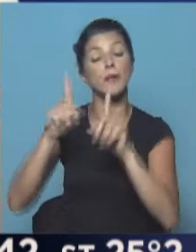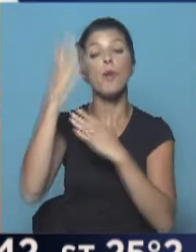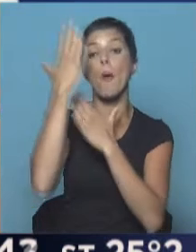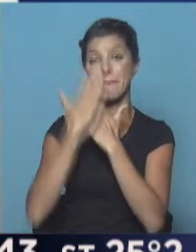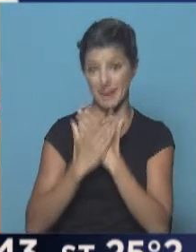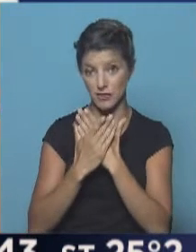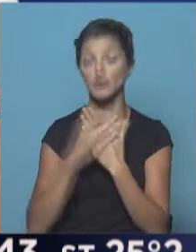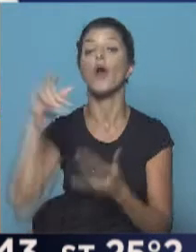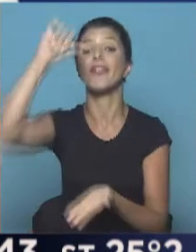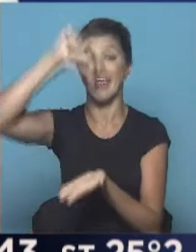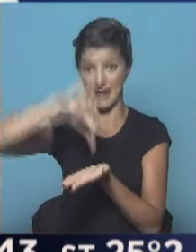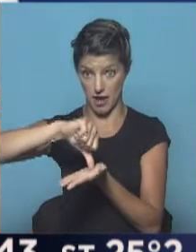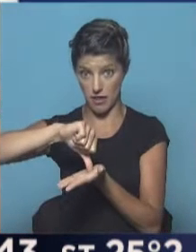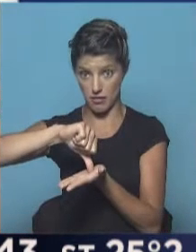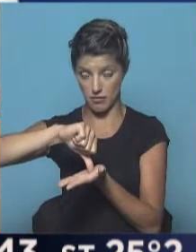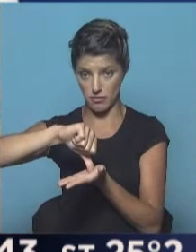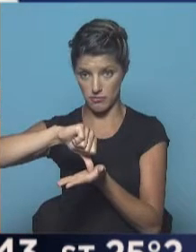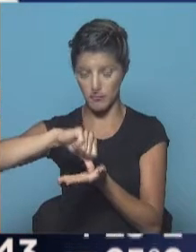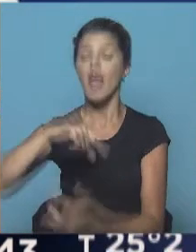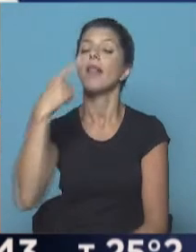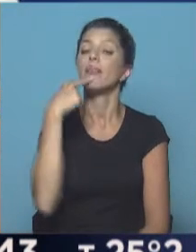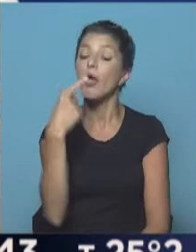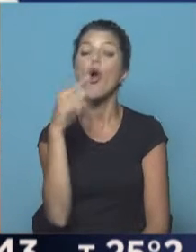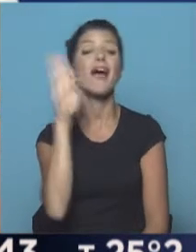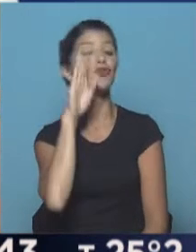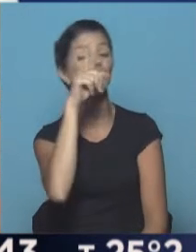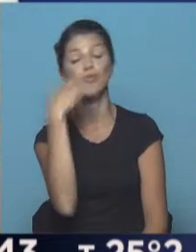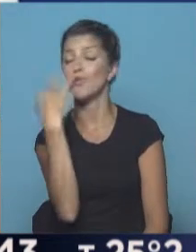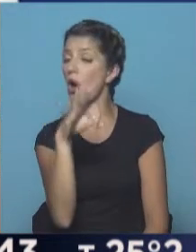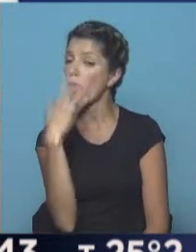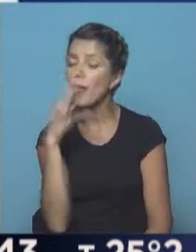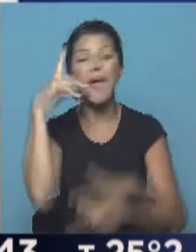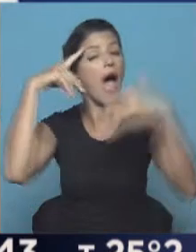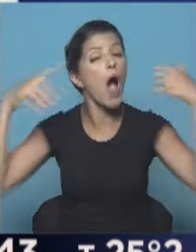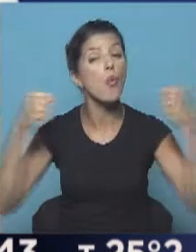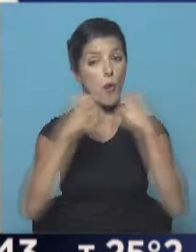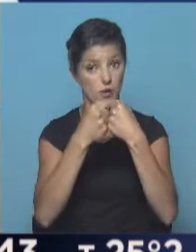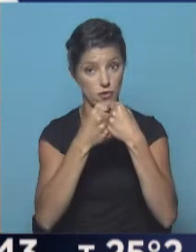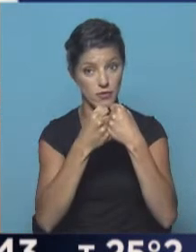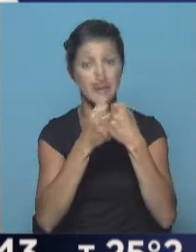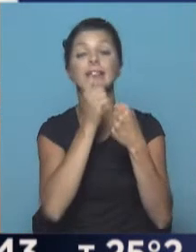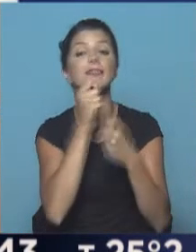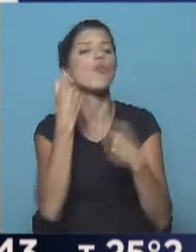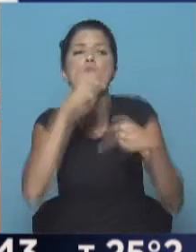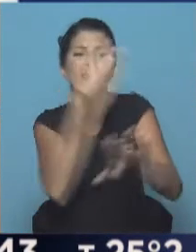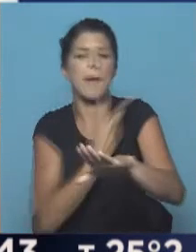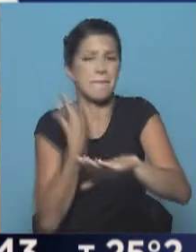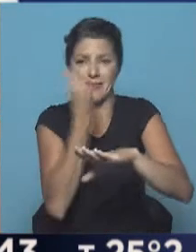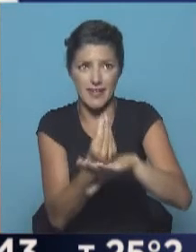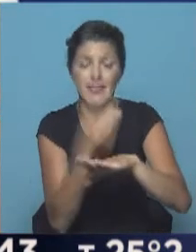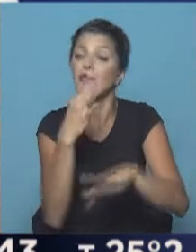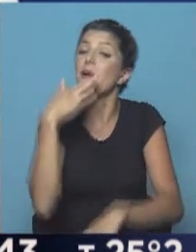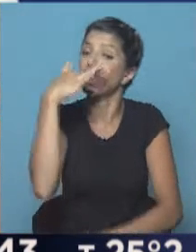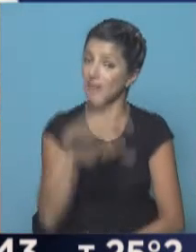Exteriores de Irán, Javad Zarif, dijo que Estados Unidos debe implementar acuerdos y quien quiera que sea su presidente necesita entender